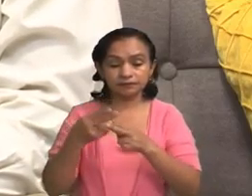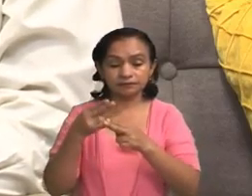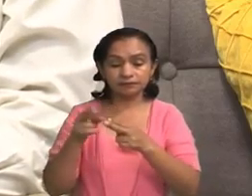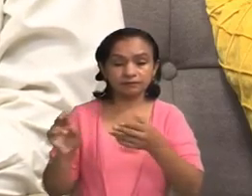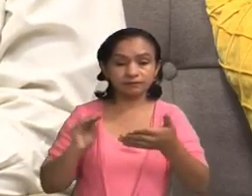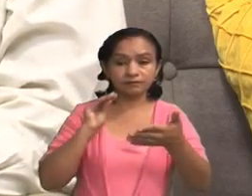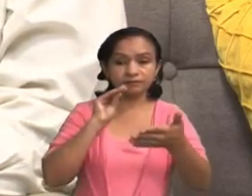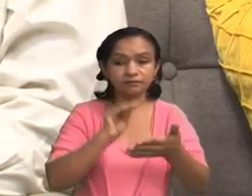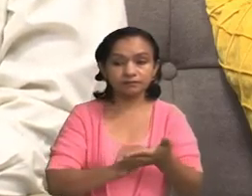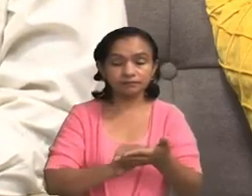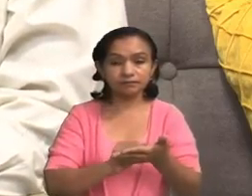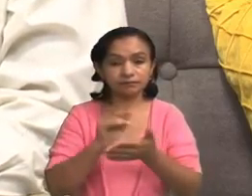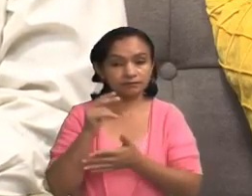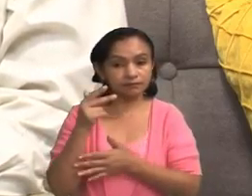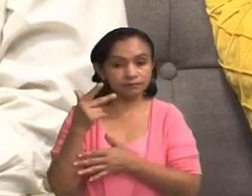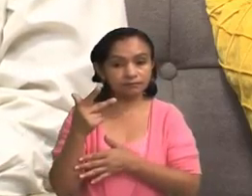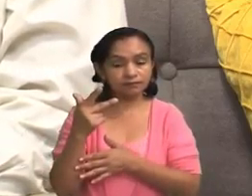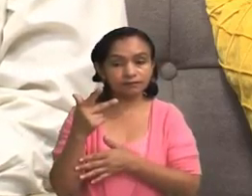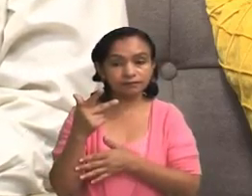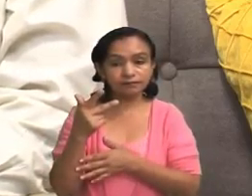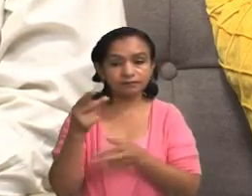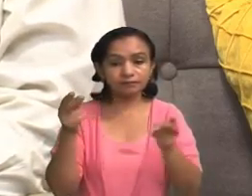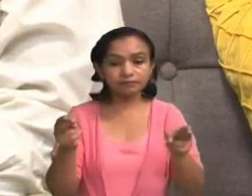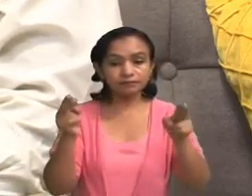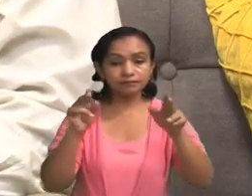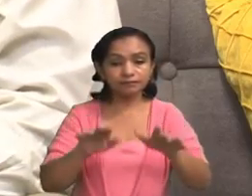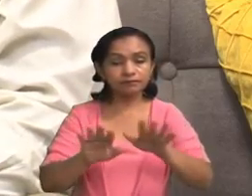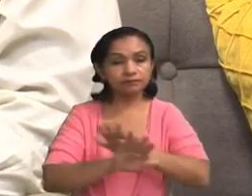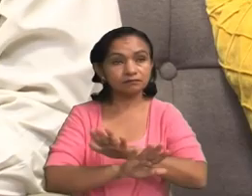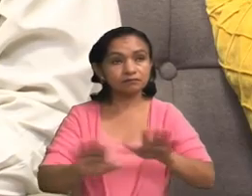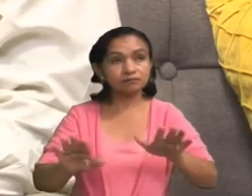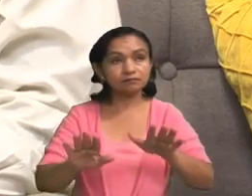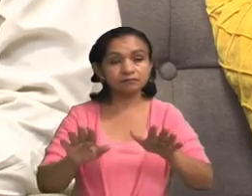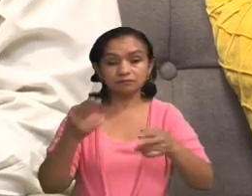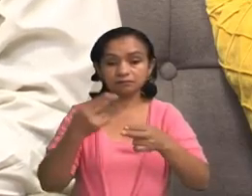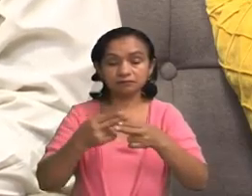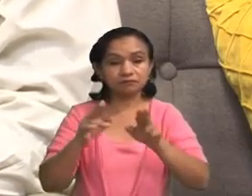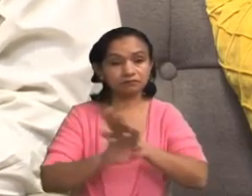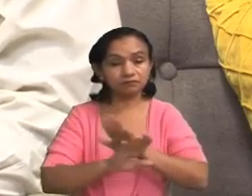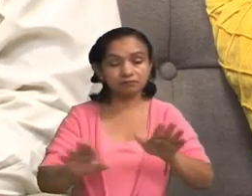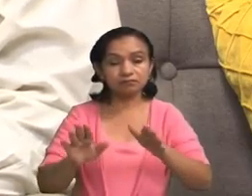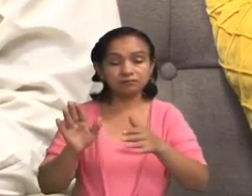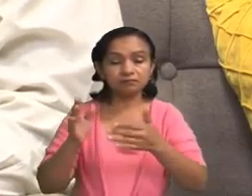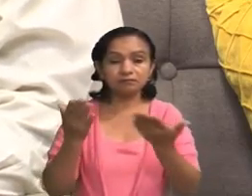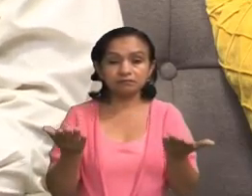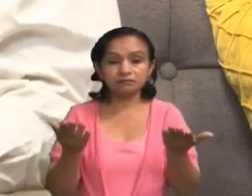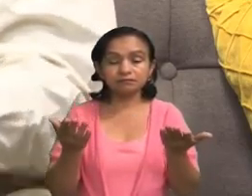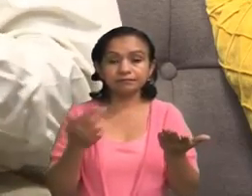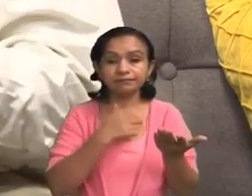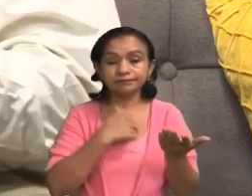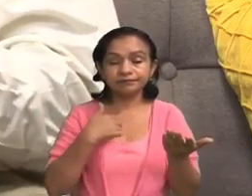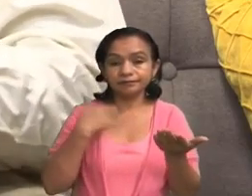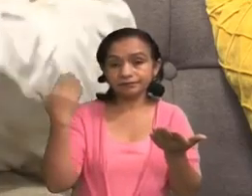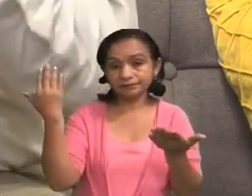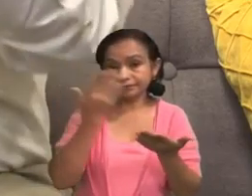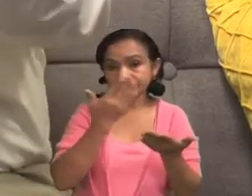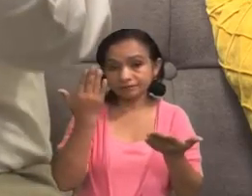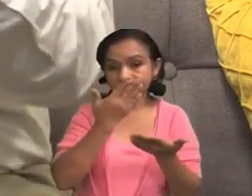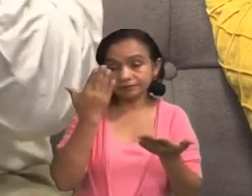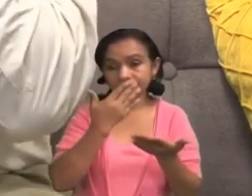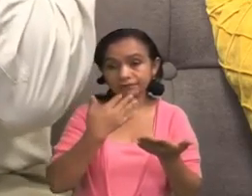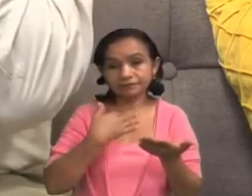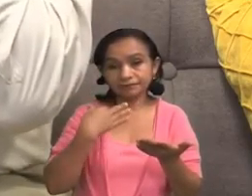el 8 de noviembre. Cerramos la convocatoria desde la parte académica para